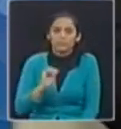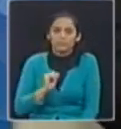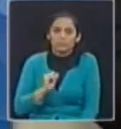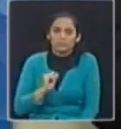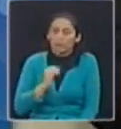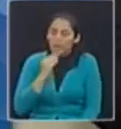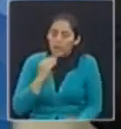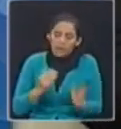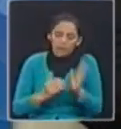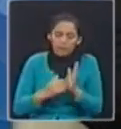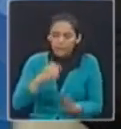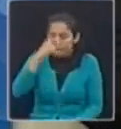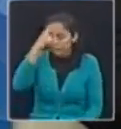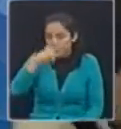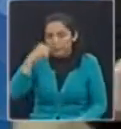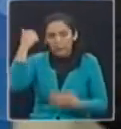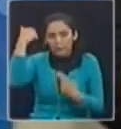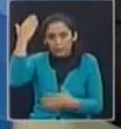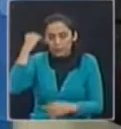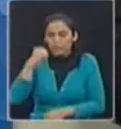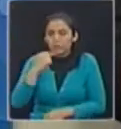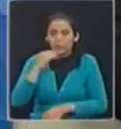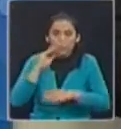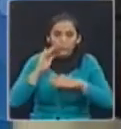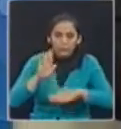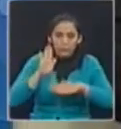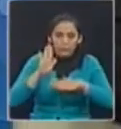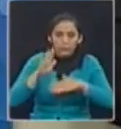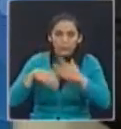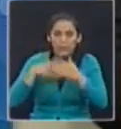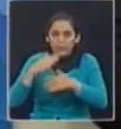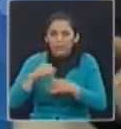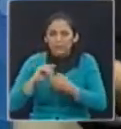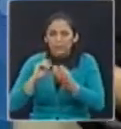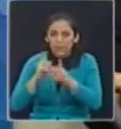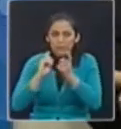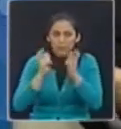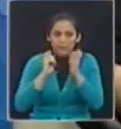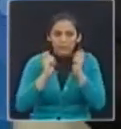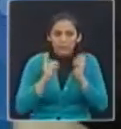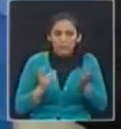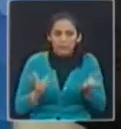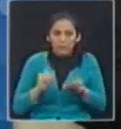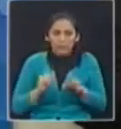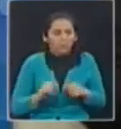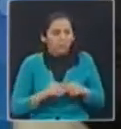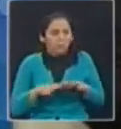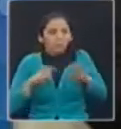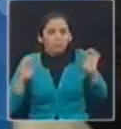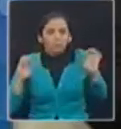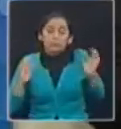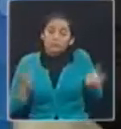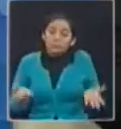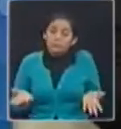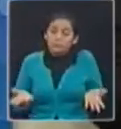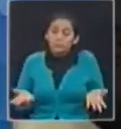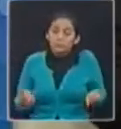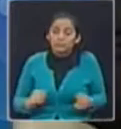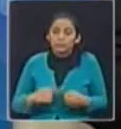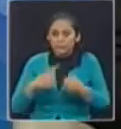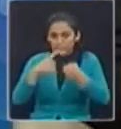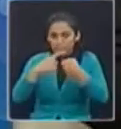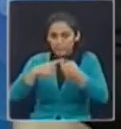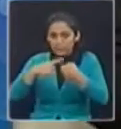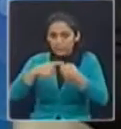un político que carece de credibilidad, se va a ir quedando aislado. Y nuevamente, esto en el tema de la ciudad de Quito, lo que plantea es